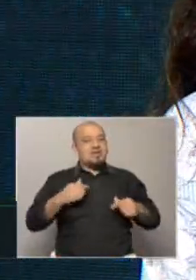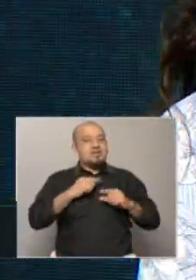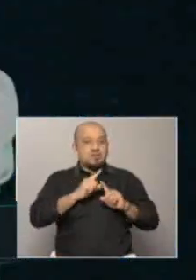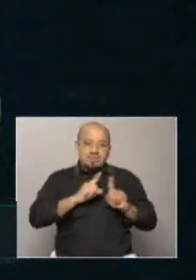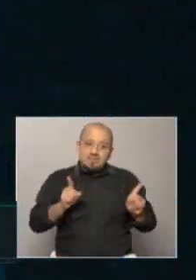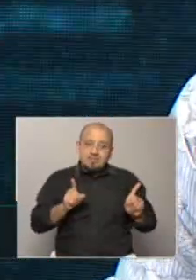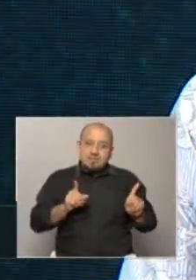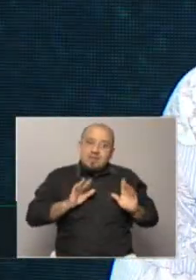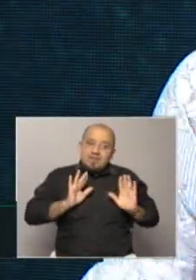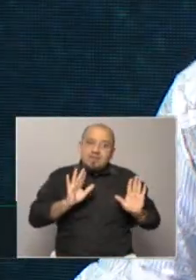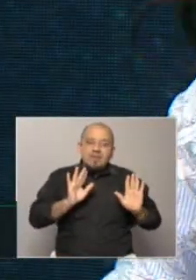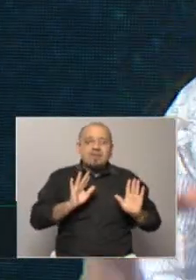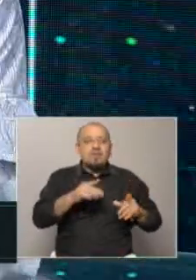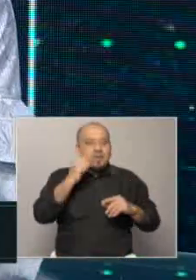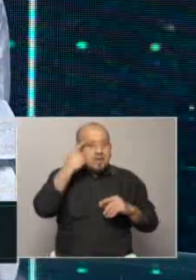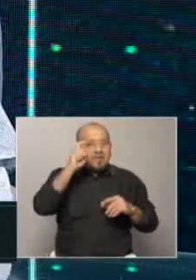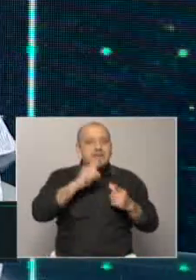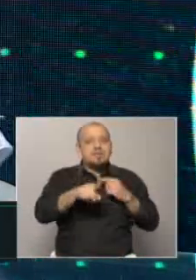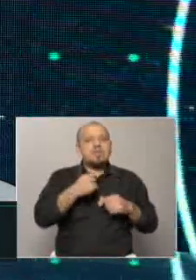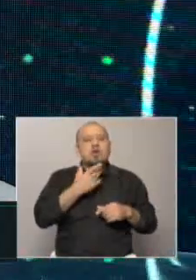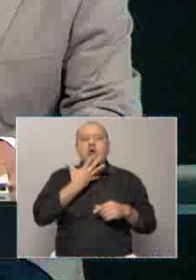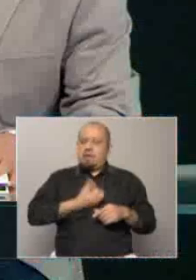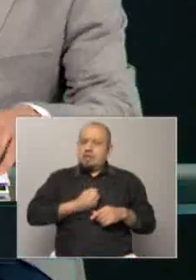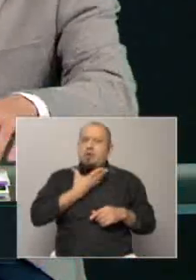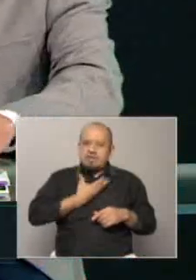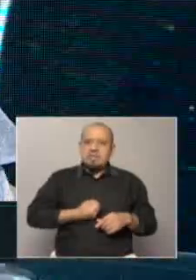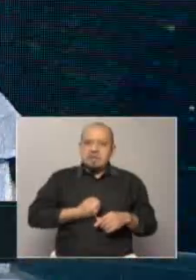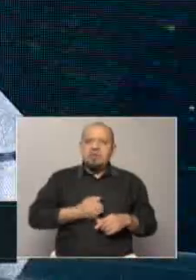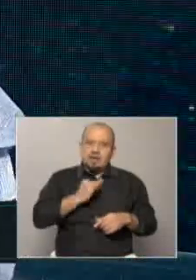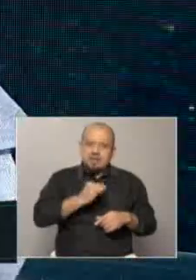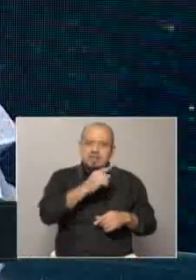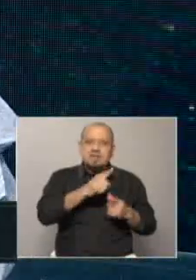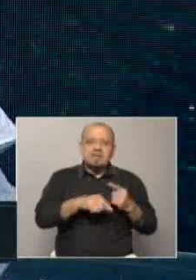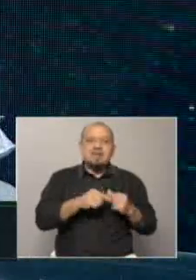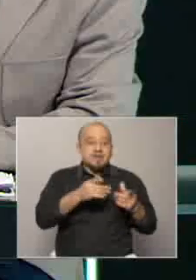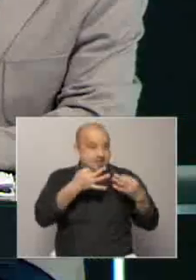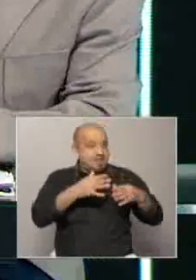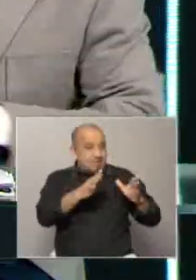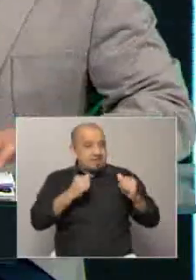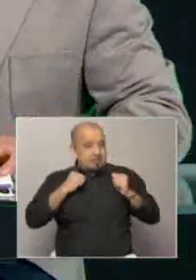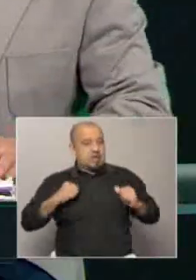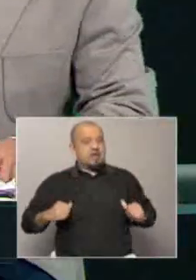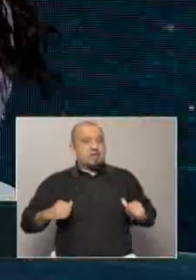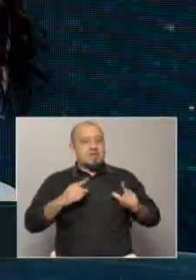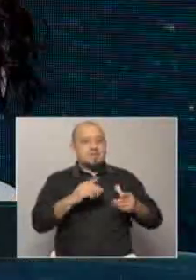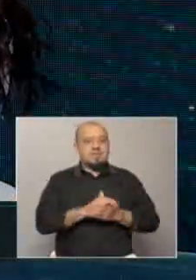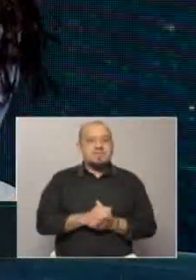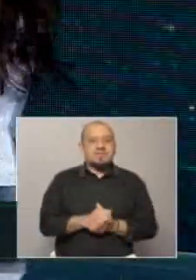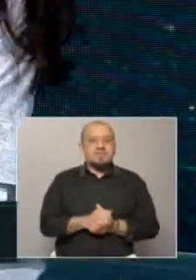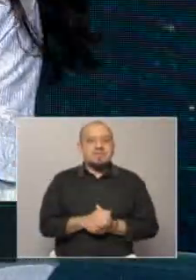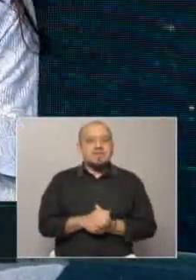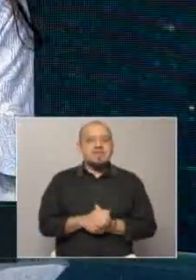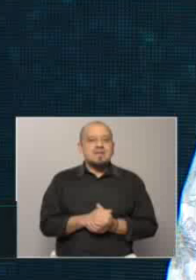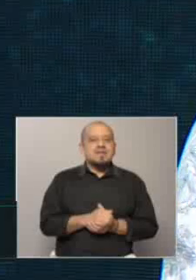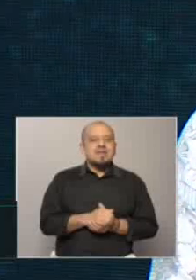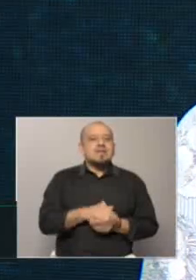que ver, fue una sugerencia. Lo convencimos, lo convencimos. Te queda muy lindo, te queda muy lindo. ¿Verdad que le queda bien? Me queda muy bien. Sí, ahora es un honor que del